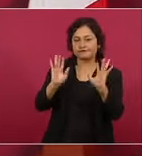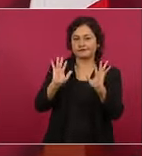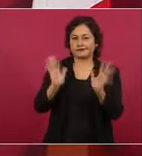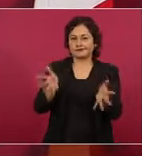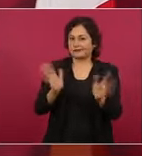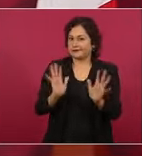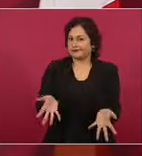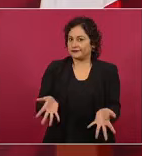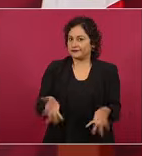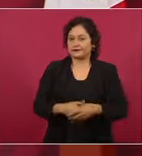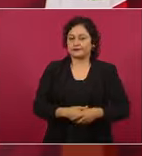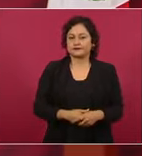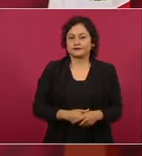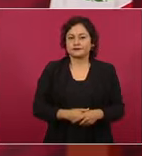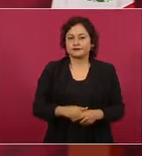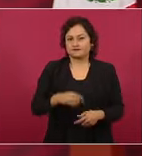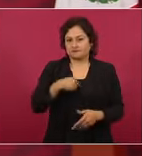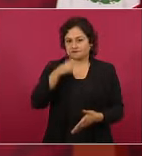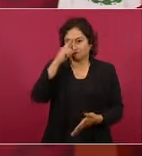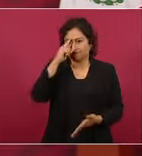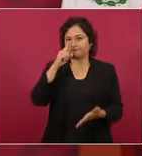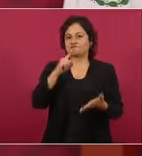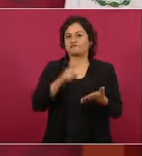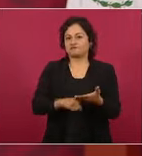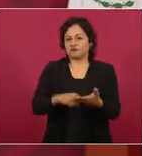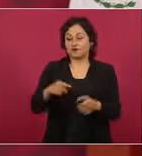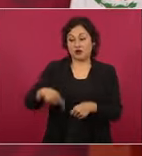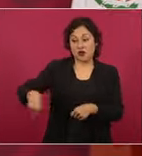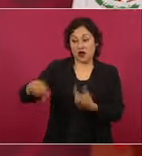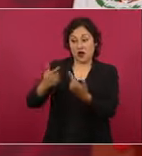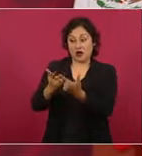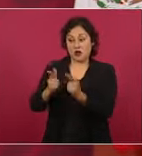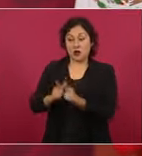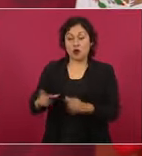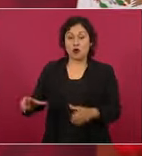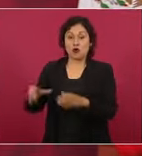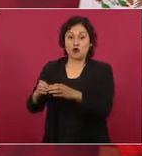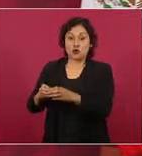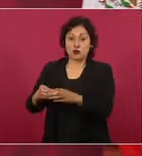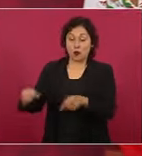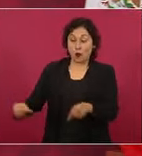Yo creo que los legisladores de oposición deberían de hacer un análisis